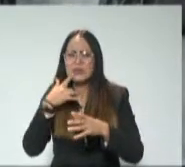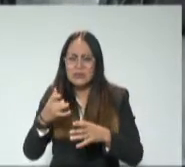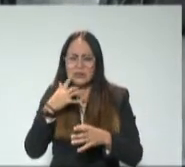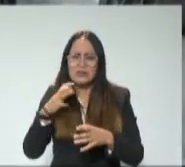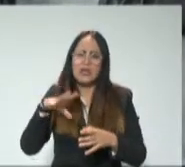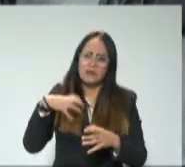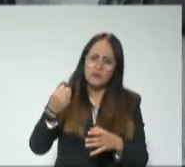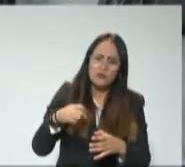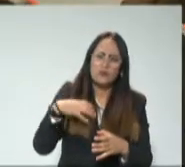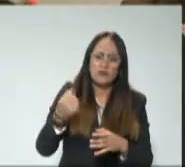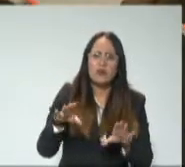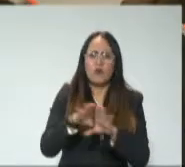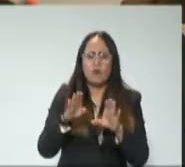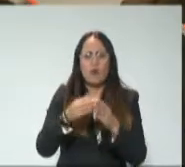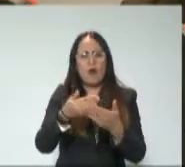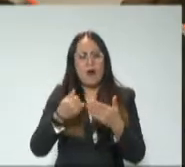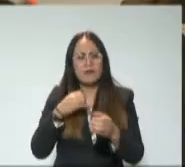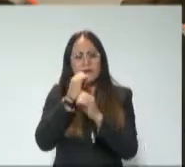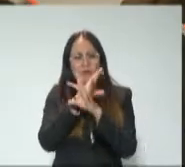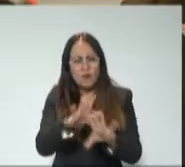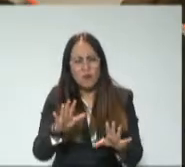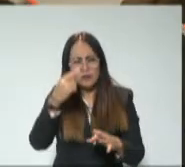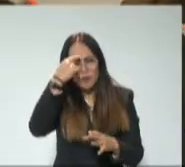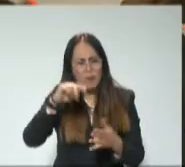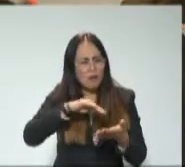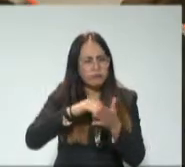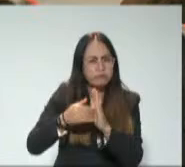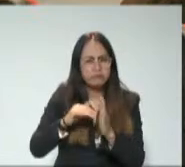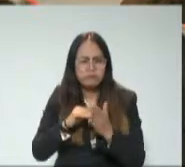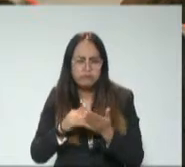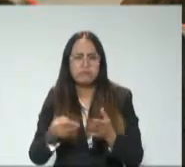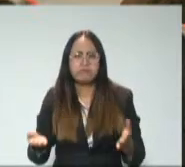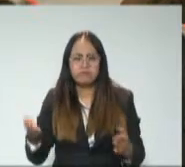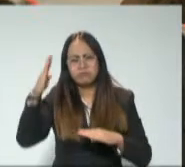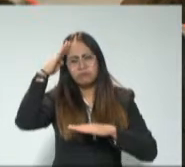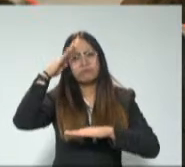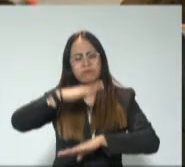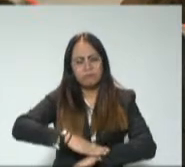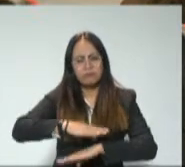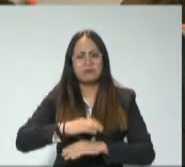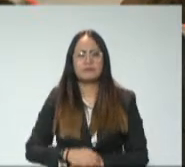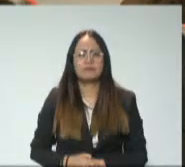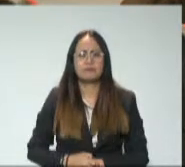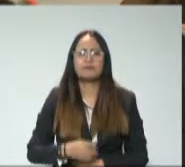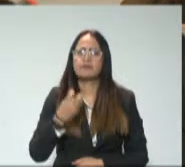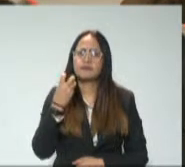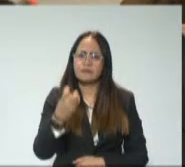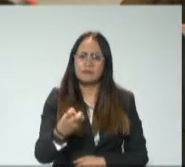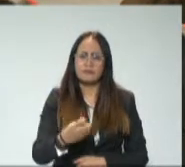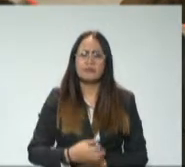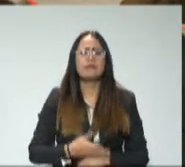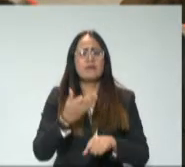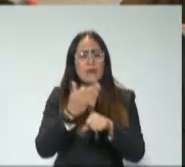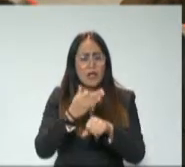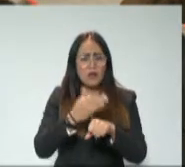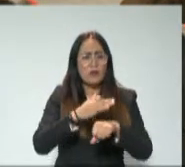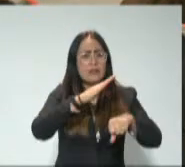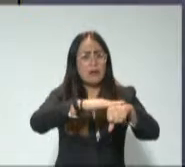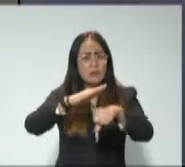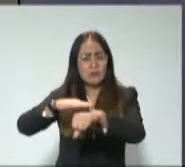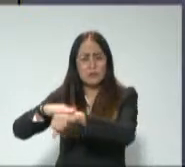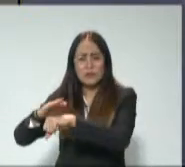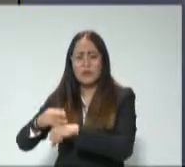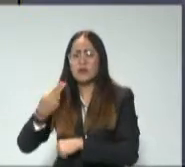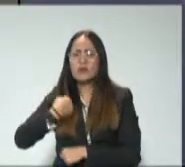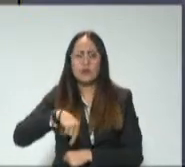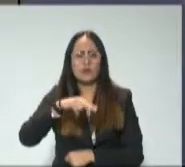es clave para priorizar acciones estratégicas la voluntad es sin duda una oportunidad para convocar a quienes repudiamos